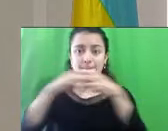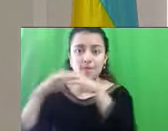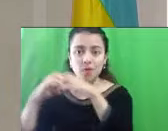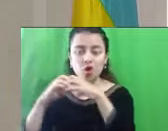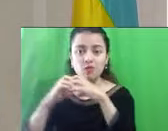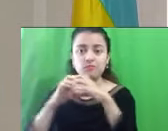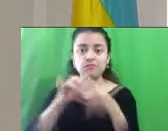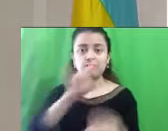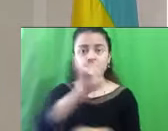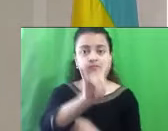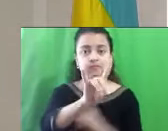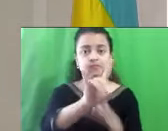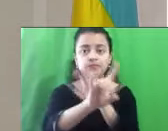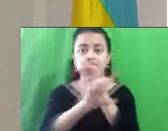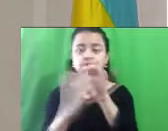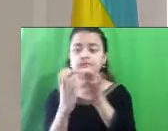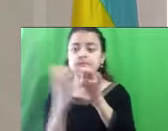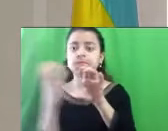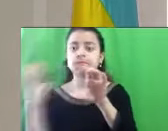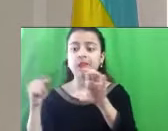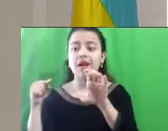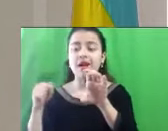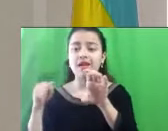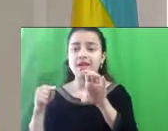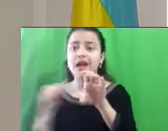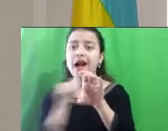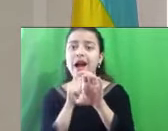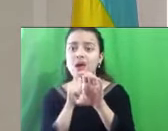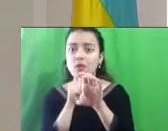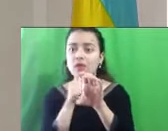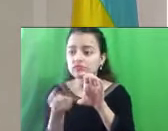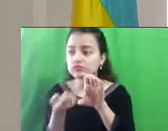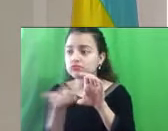del municipio de Facatativá y se entregaron aproximadamente